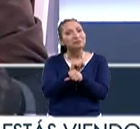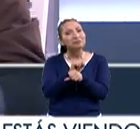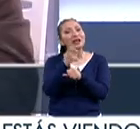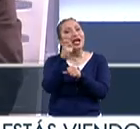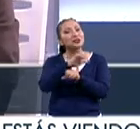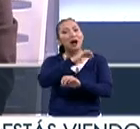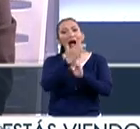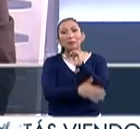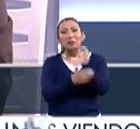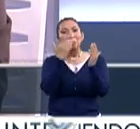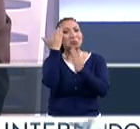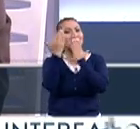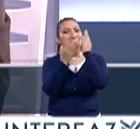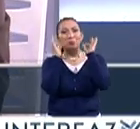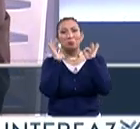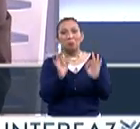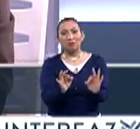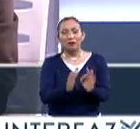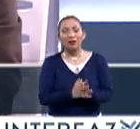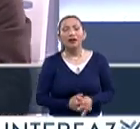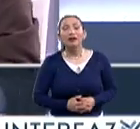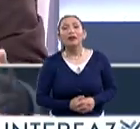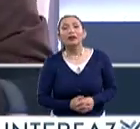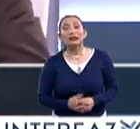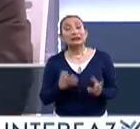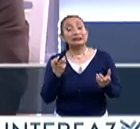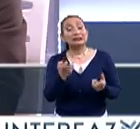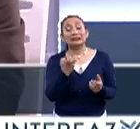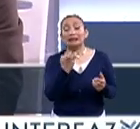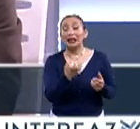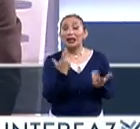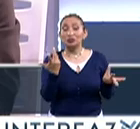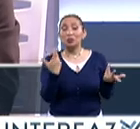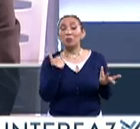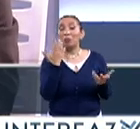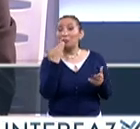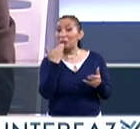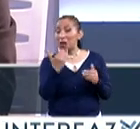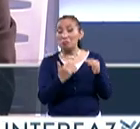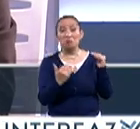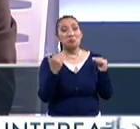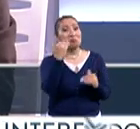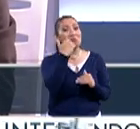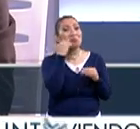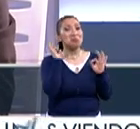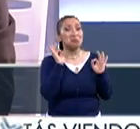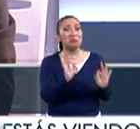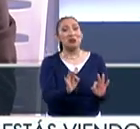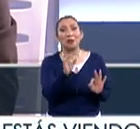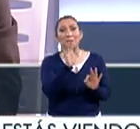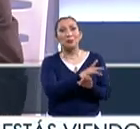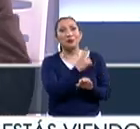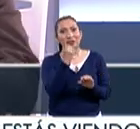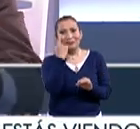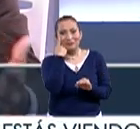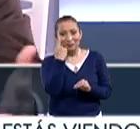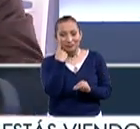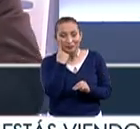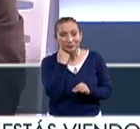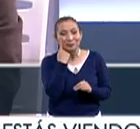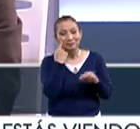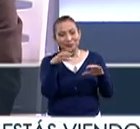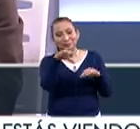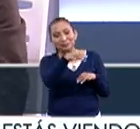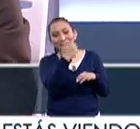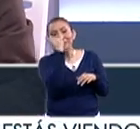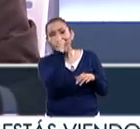eso concluyan su educación básica. Es un logro realmente extraordinario, ¿no? Porque